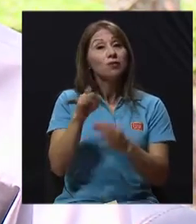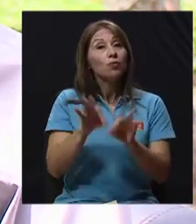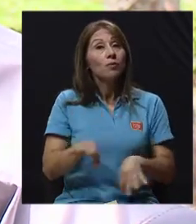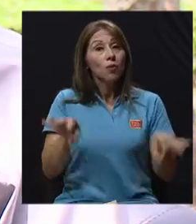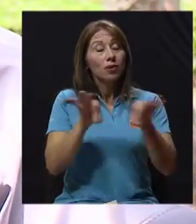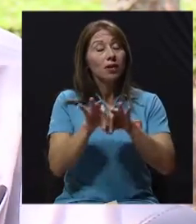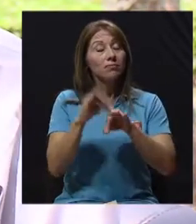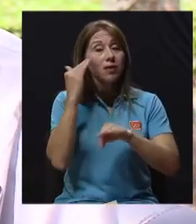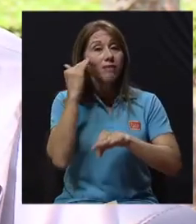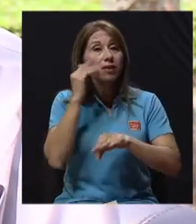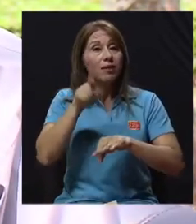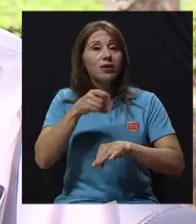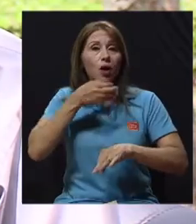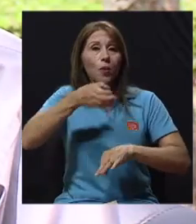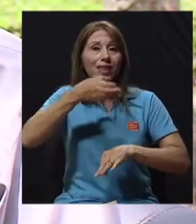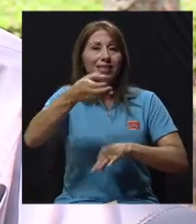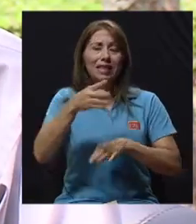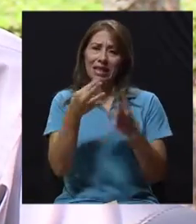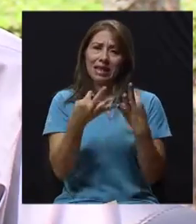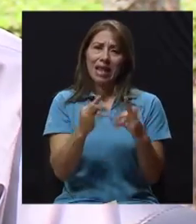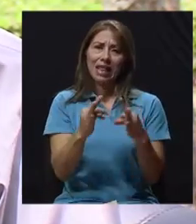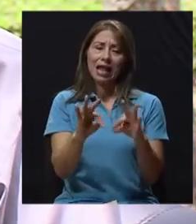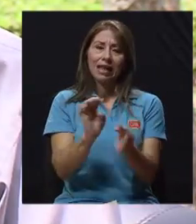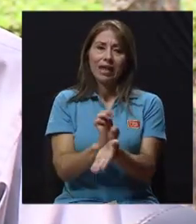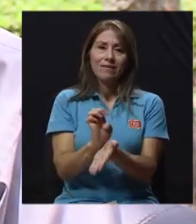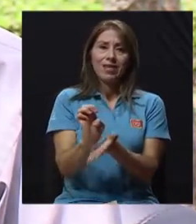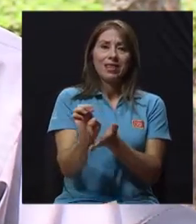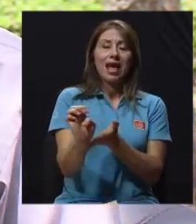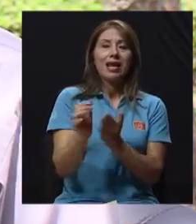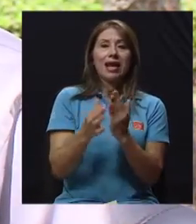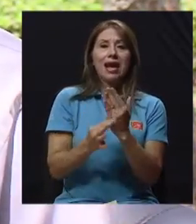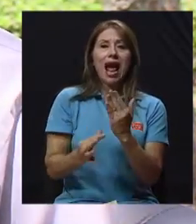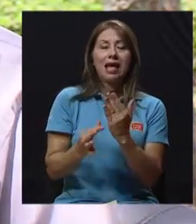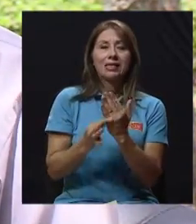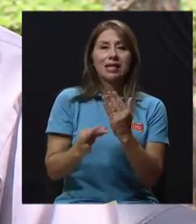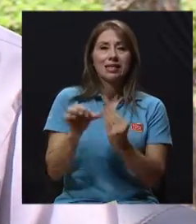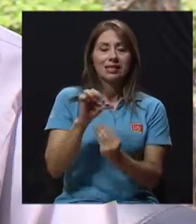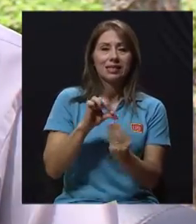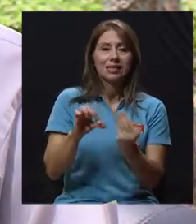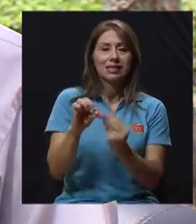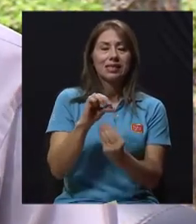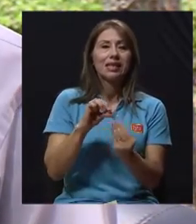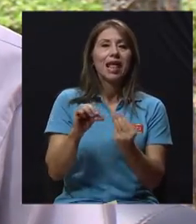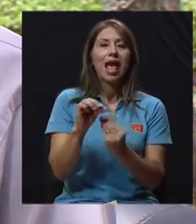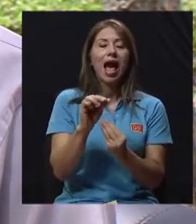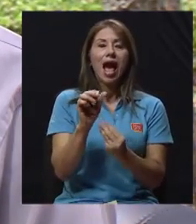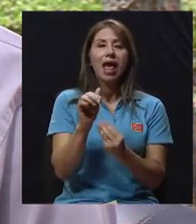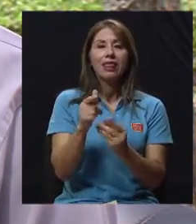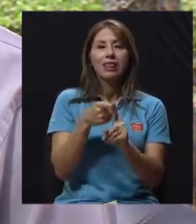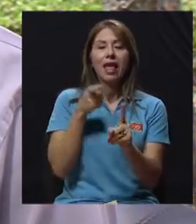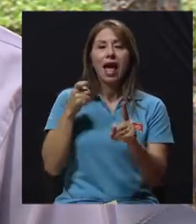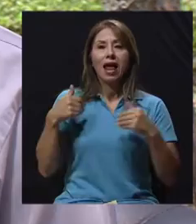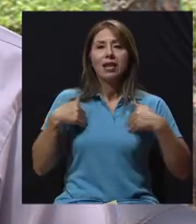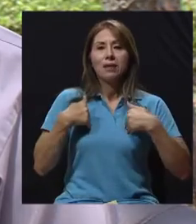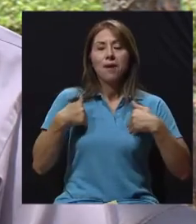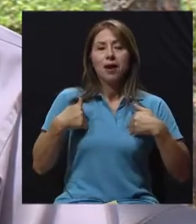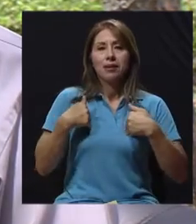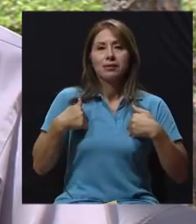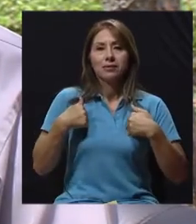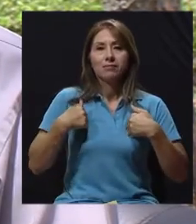algunas recomendaciones en cuanto son las grasas, tratar de evitar las grasas que provengan de animales. En general, el colesterol que nosotros